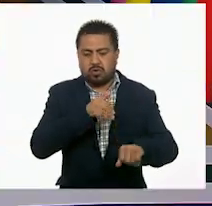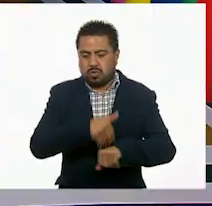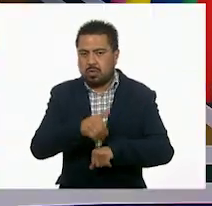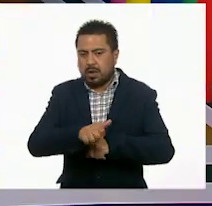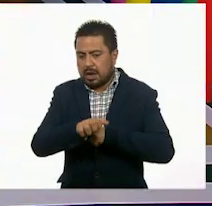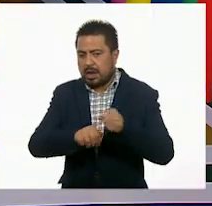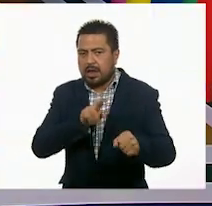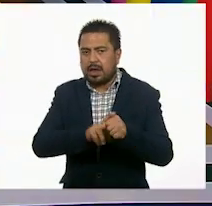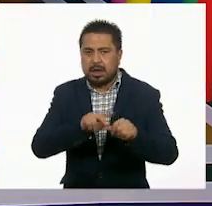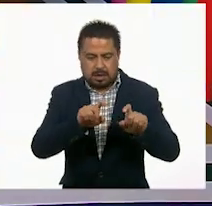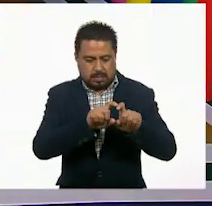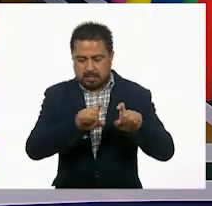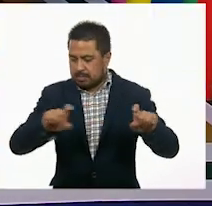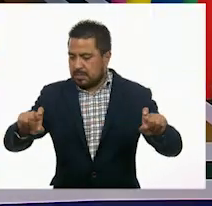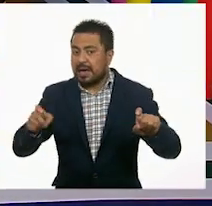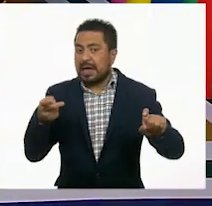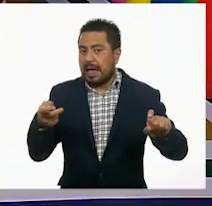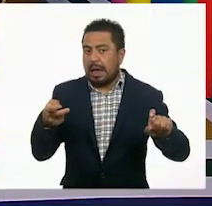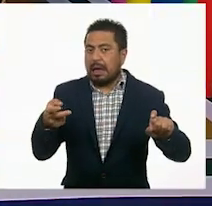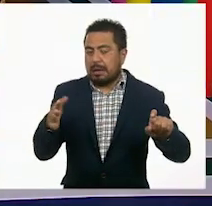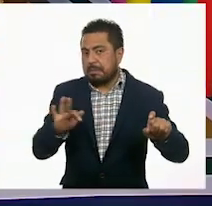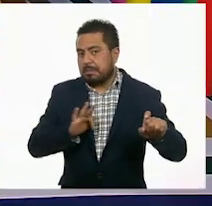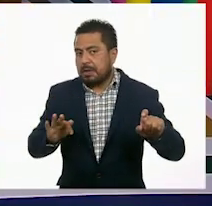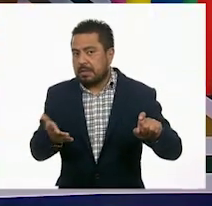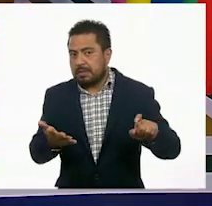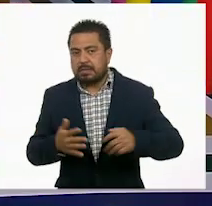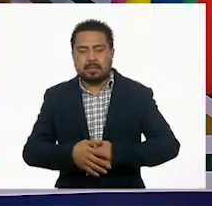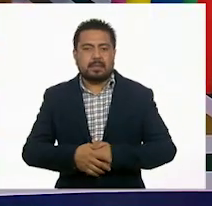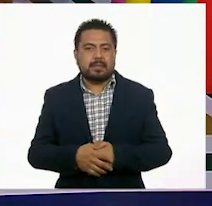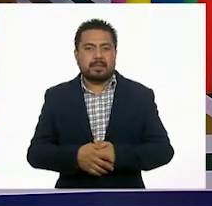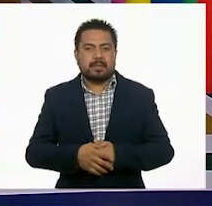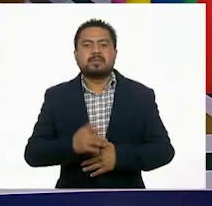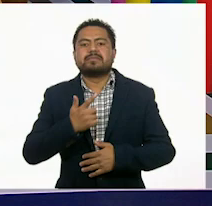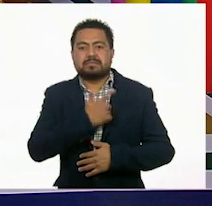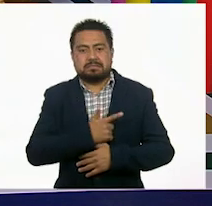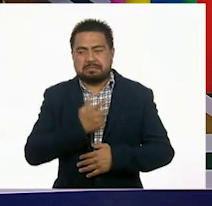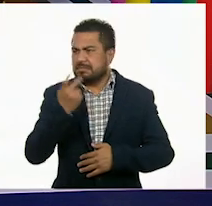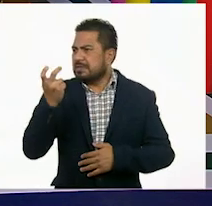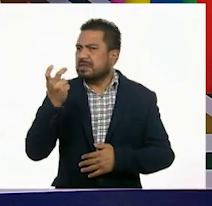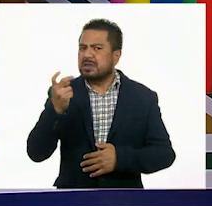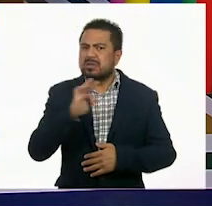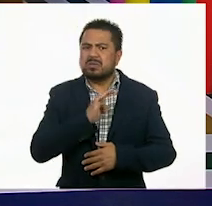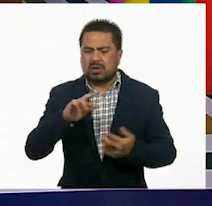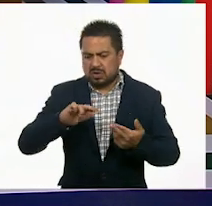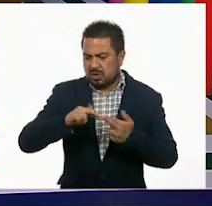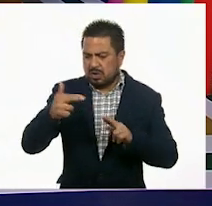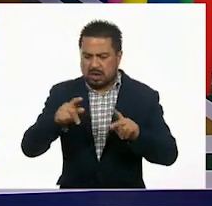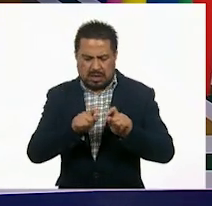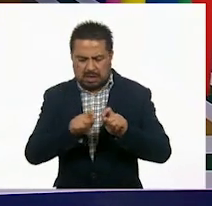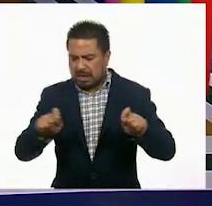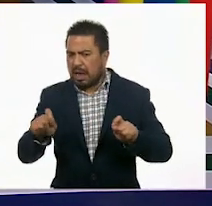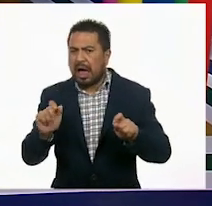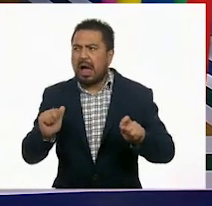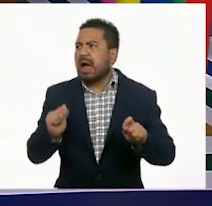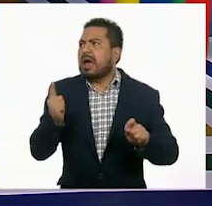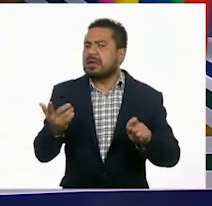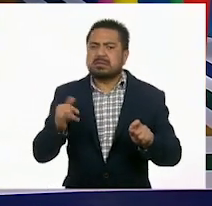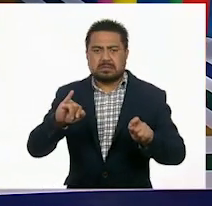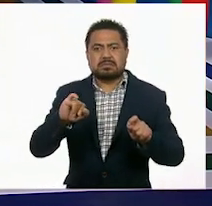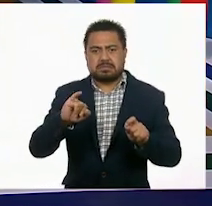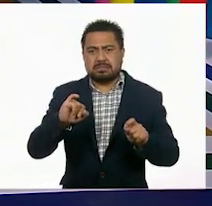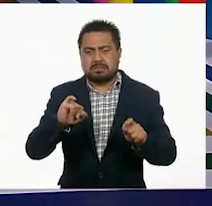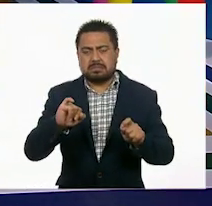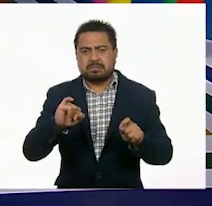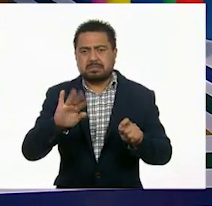naturales sobre una línea o sobre una recta numérica. Wow, me gustó eso de usar el listón, cordón o algo. Sí,